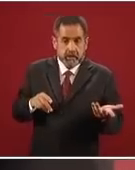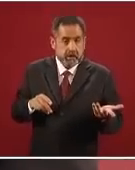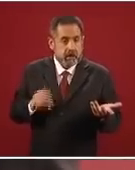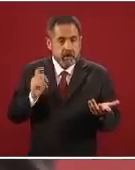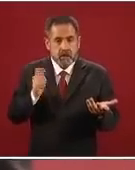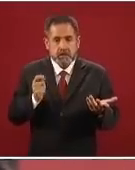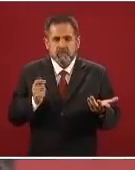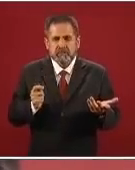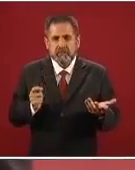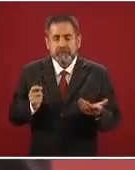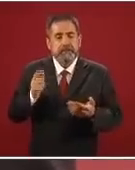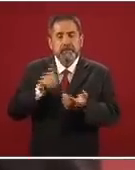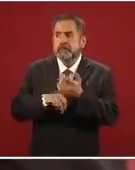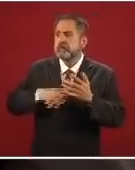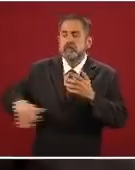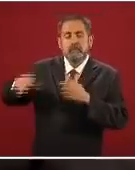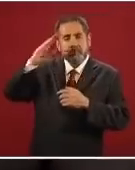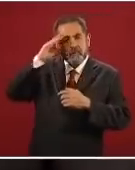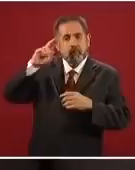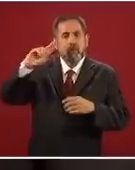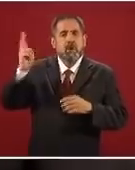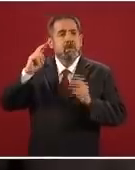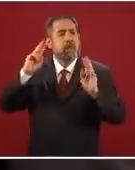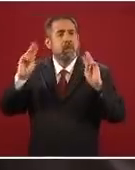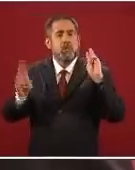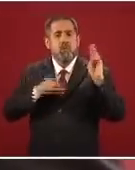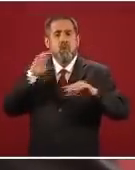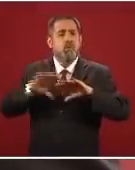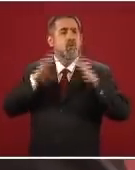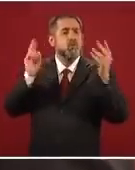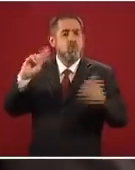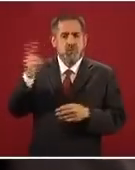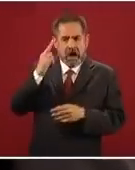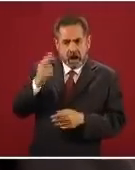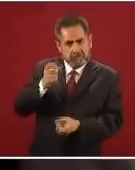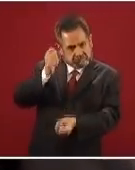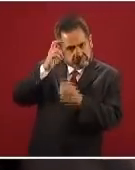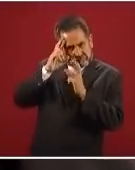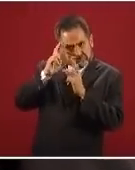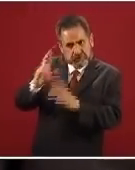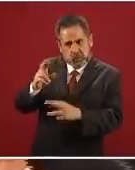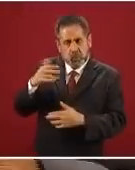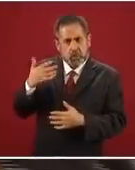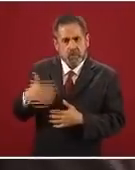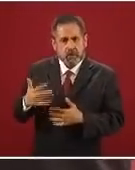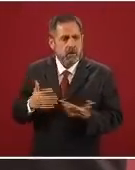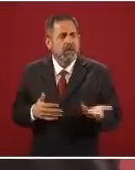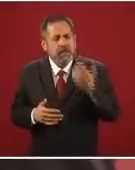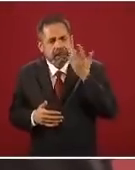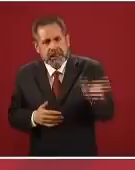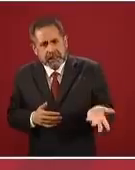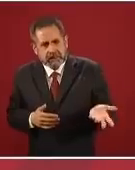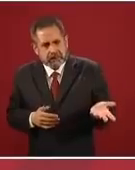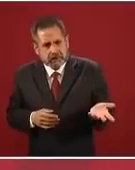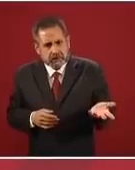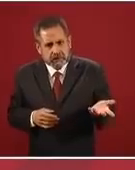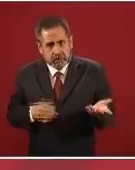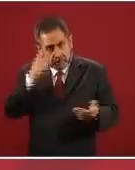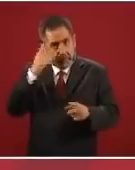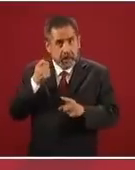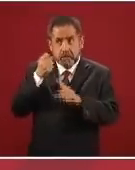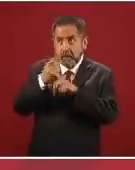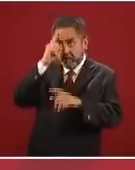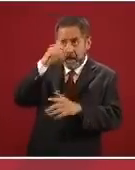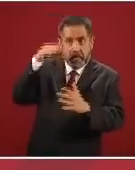está considerada como de las mejores universidades del mundo. ¿Qué quieren? ¿Pegarle